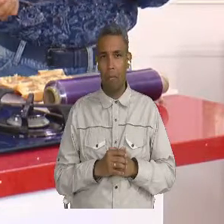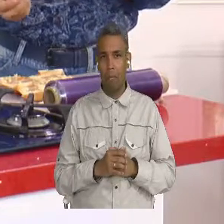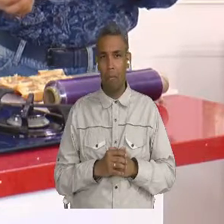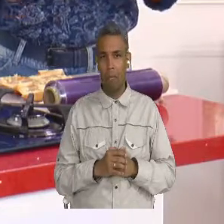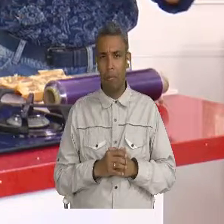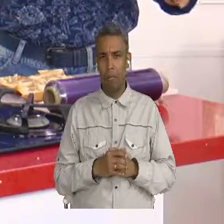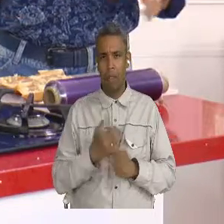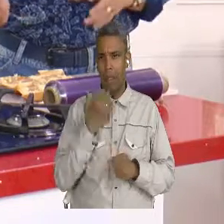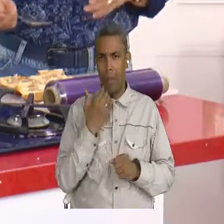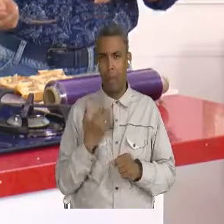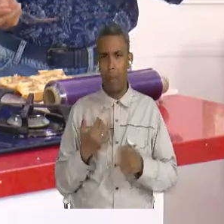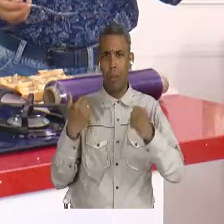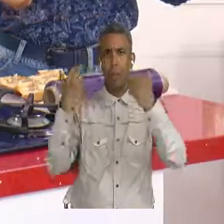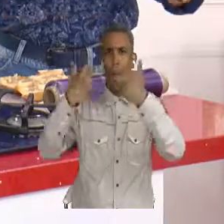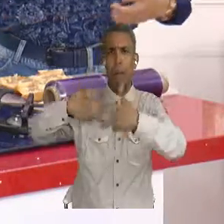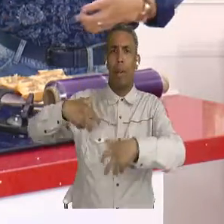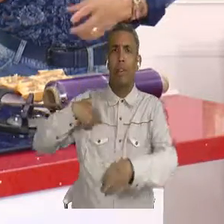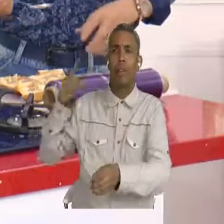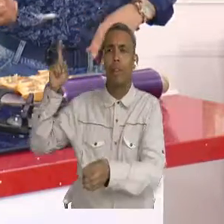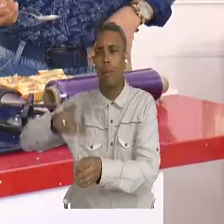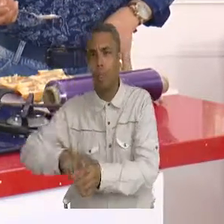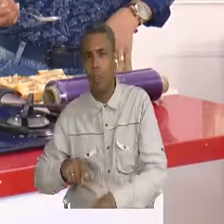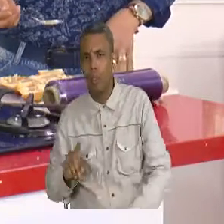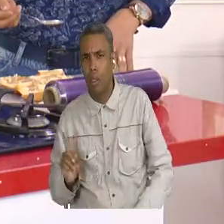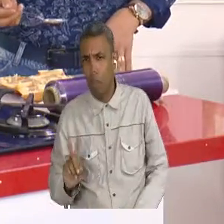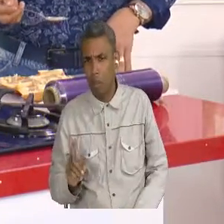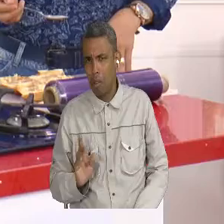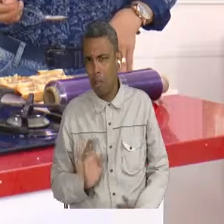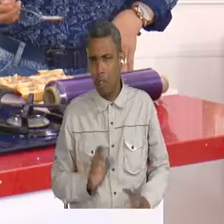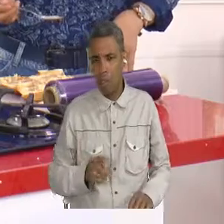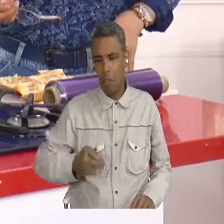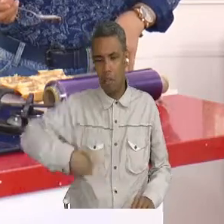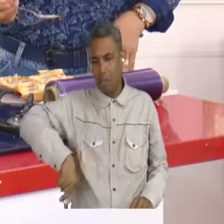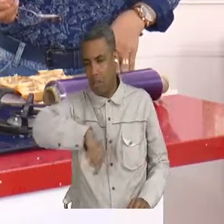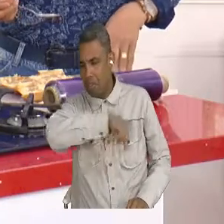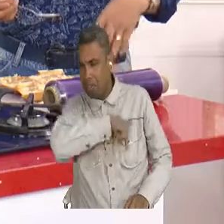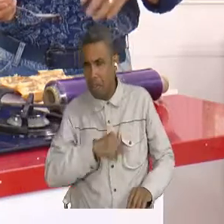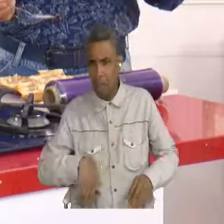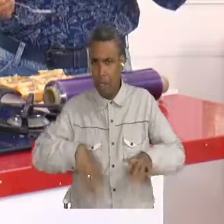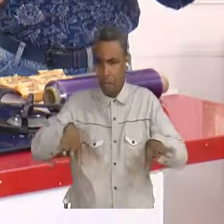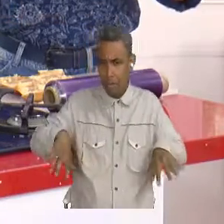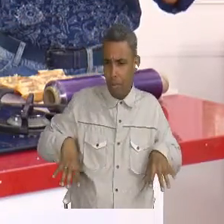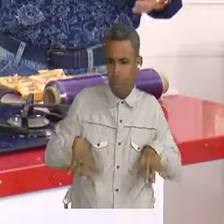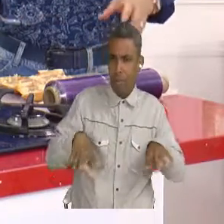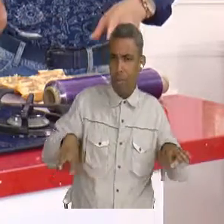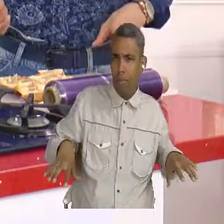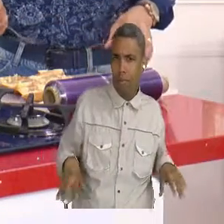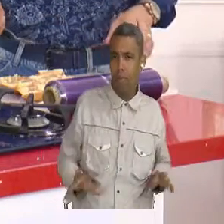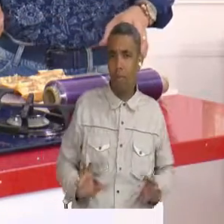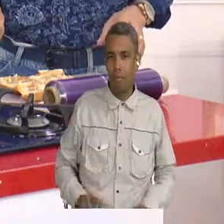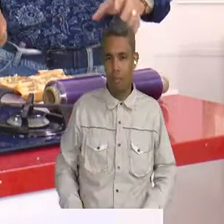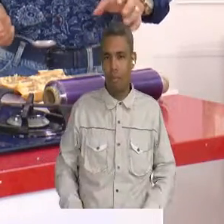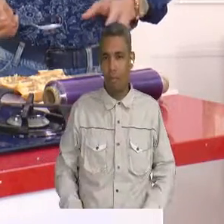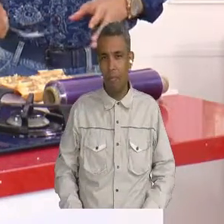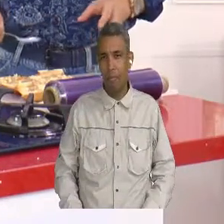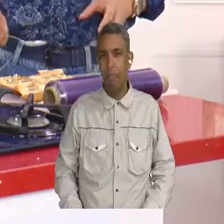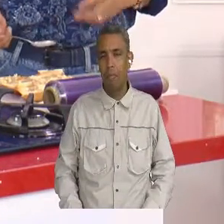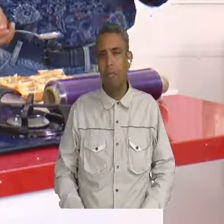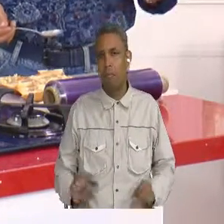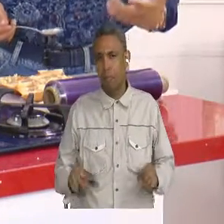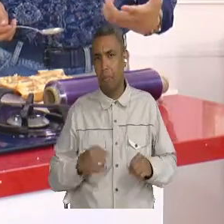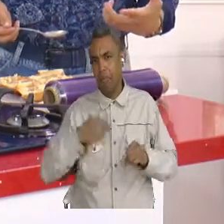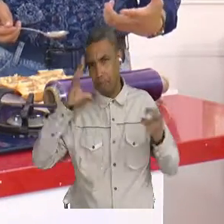nos estamos sueltos. Hacemos diversas actividades. Claro. Entonces estamos en movimiento en todo momento. Entonces siempre nos ponemos de acuerdo con